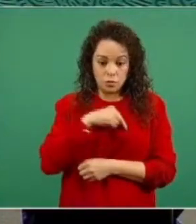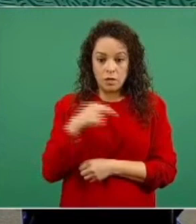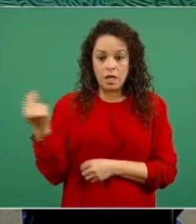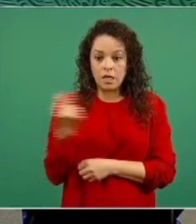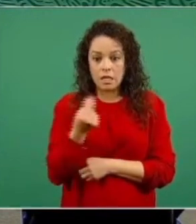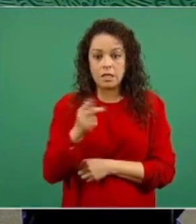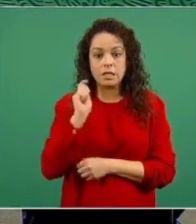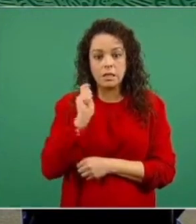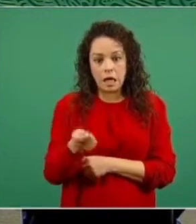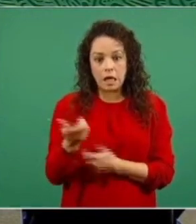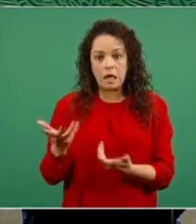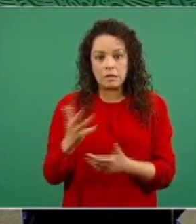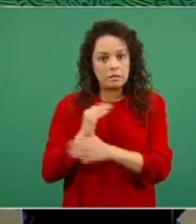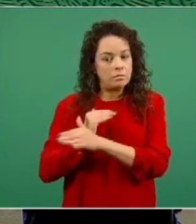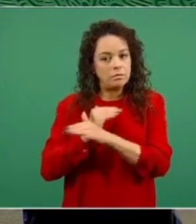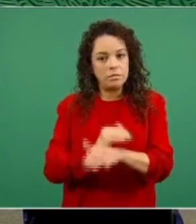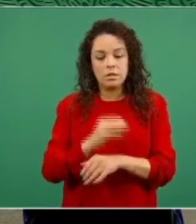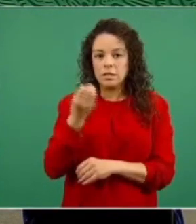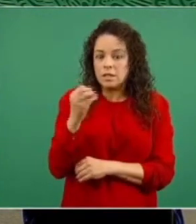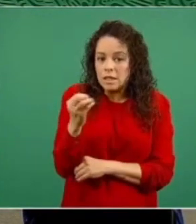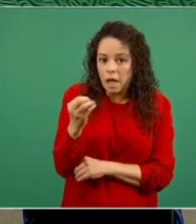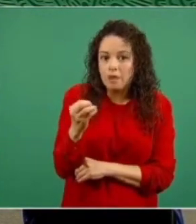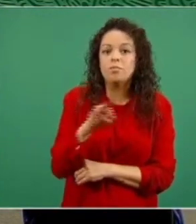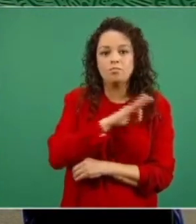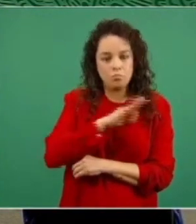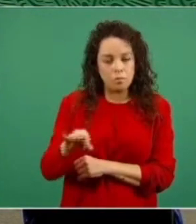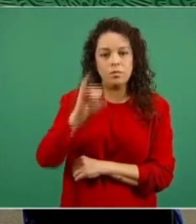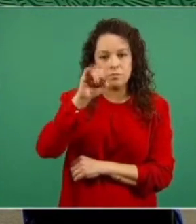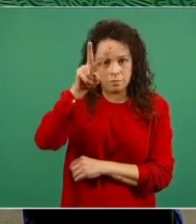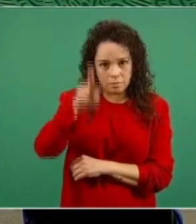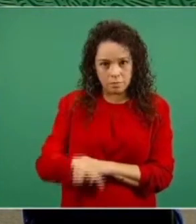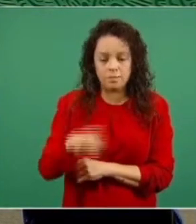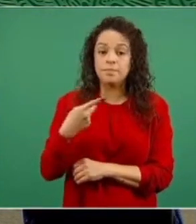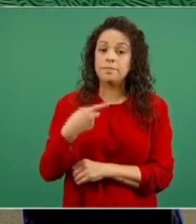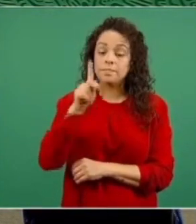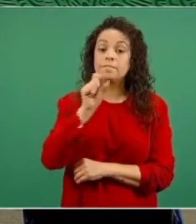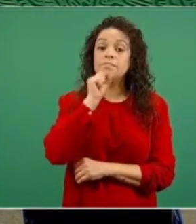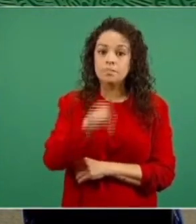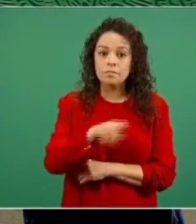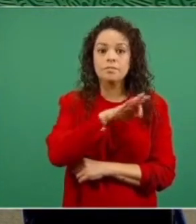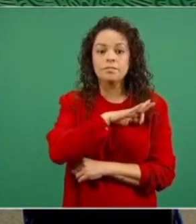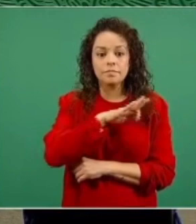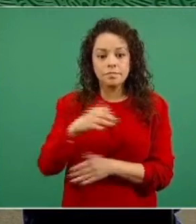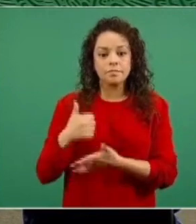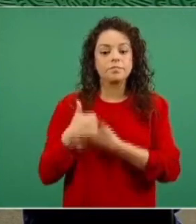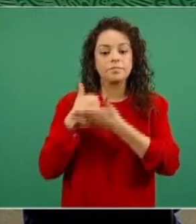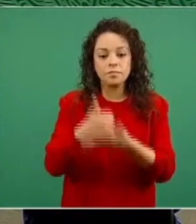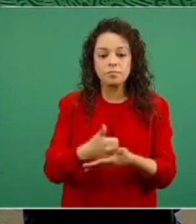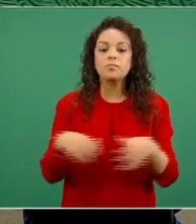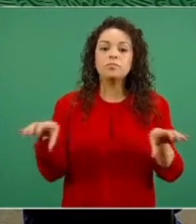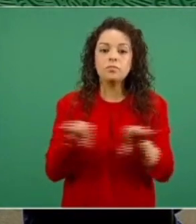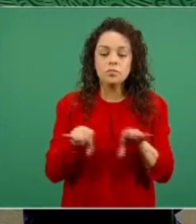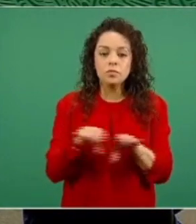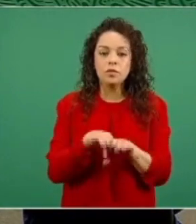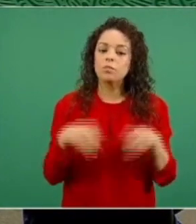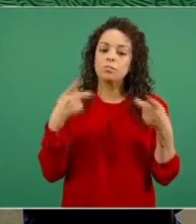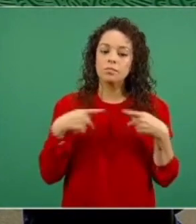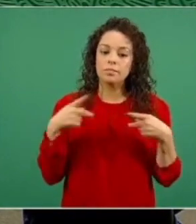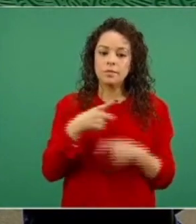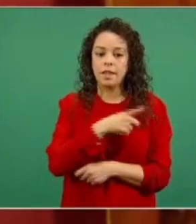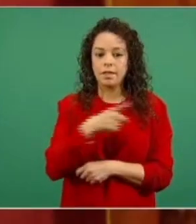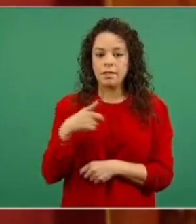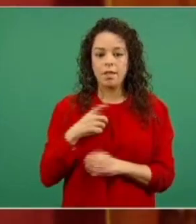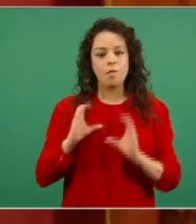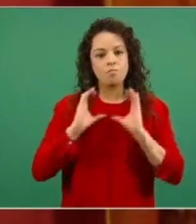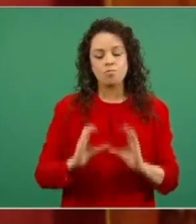rechazos, sí, se puede lograr creciendo más, pero también se puede ayudar a que esto ocurra si la gente se sigue cuidando. Por eso